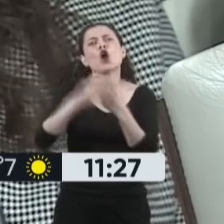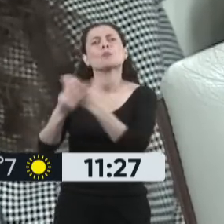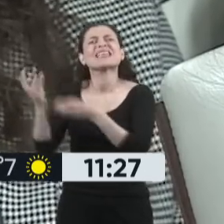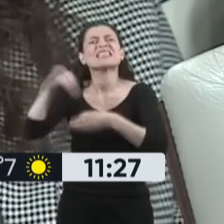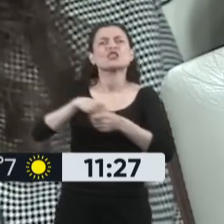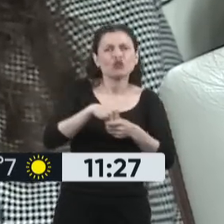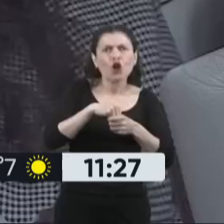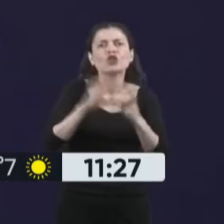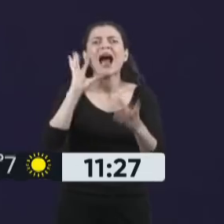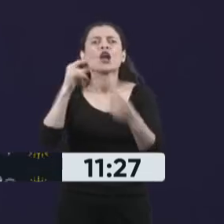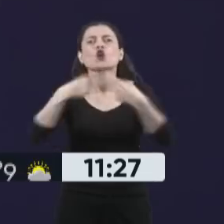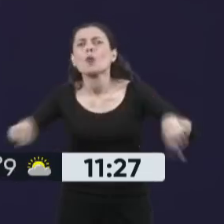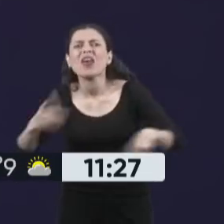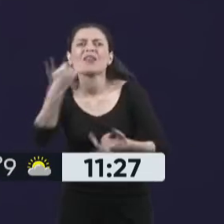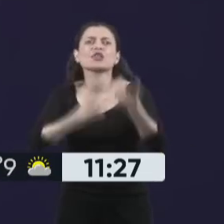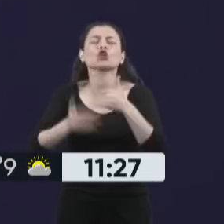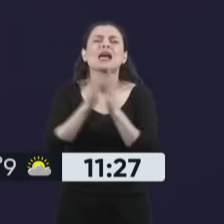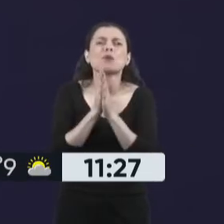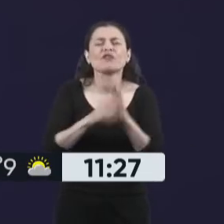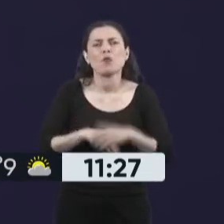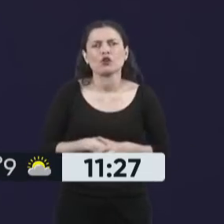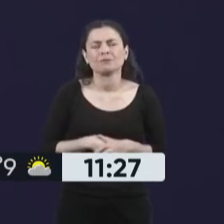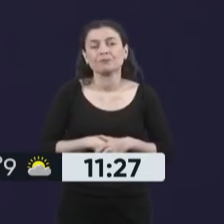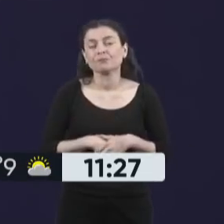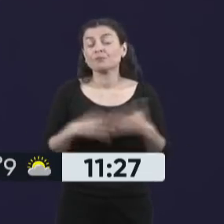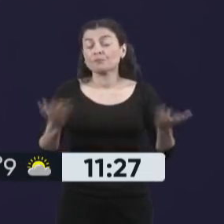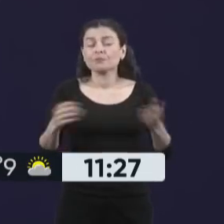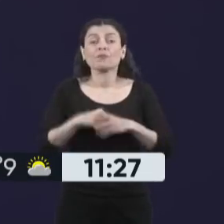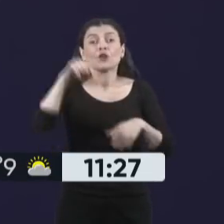principales temas. Gracias. Bueno, hoy hablamos de